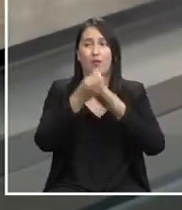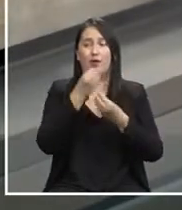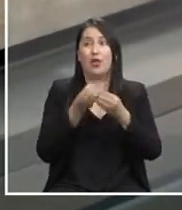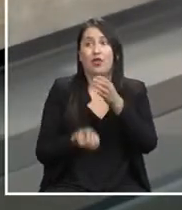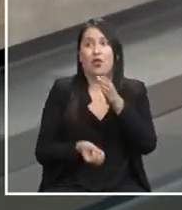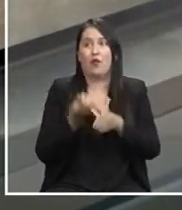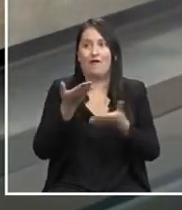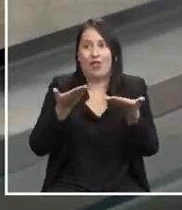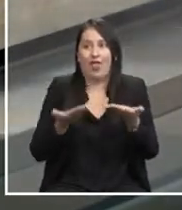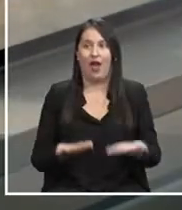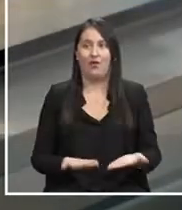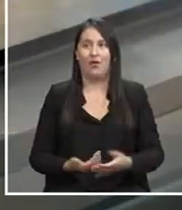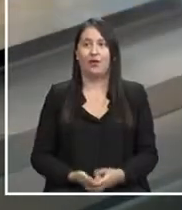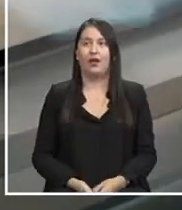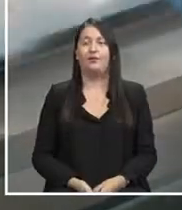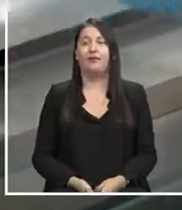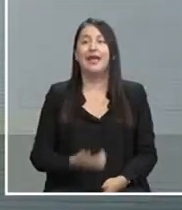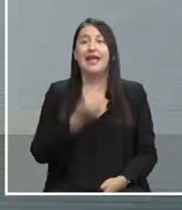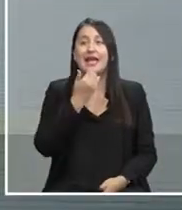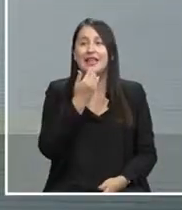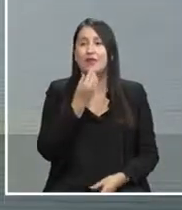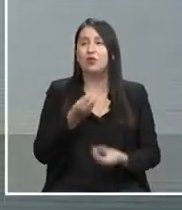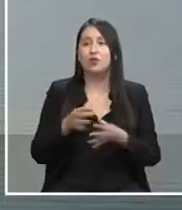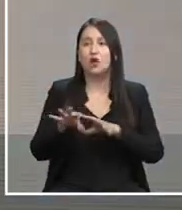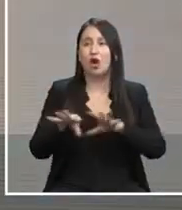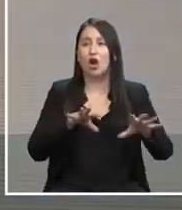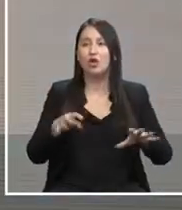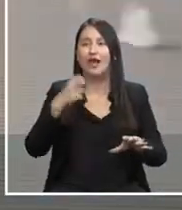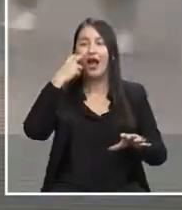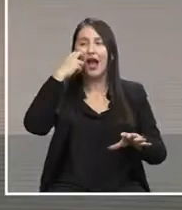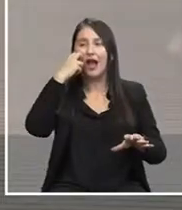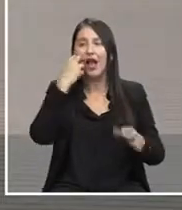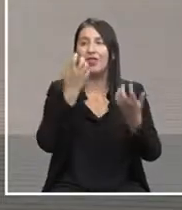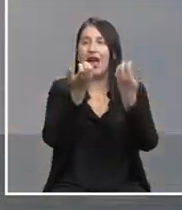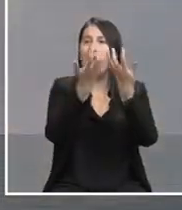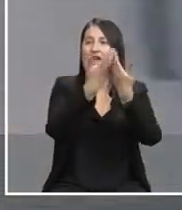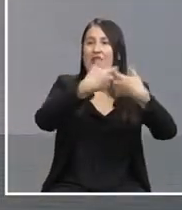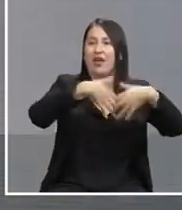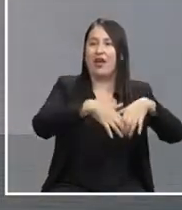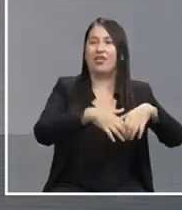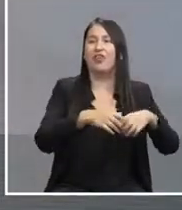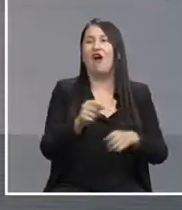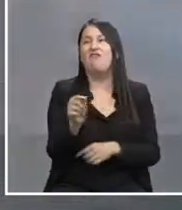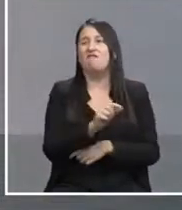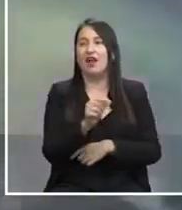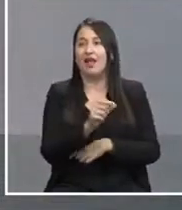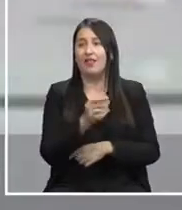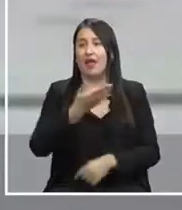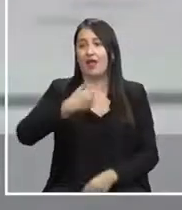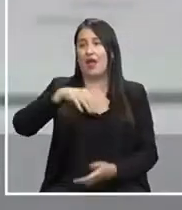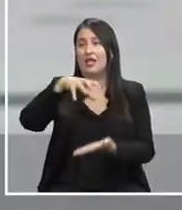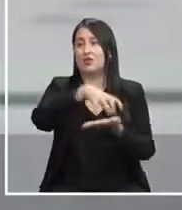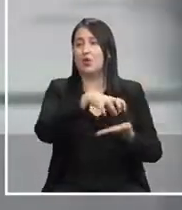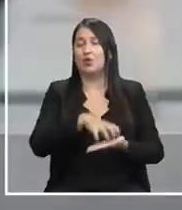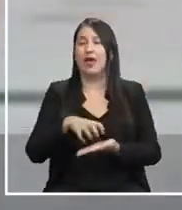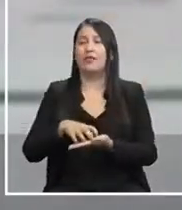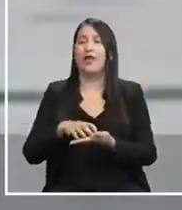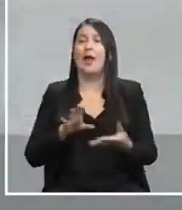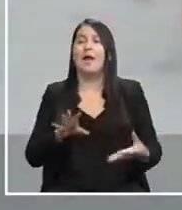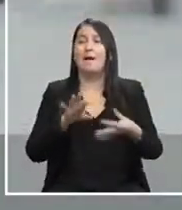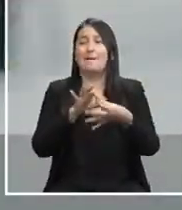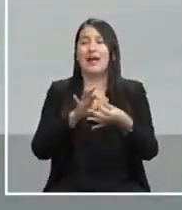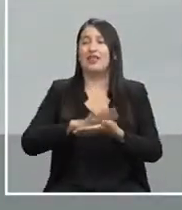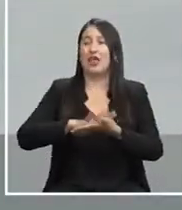modernos. Y la sobreproducción de carnes industrializadas baratas en nuestros países. países está realmente en el centro de todos